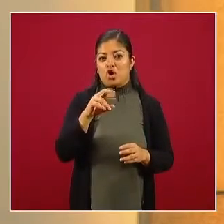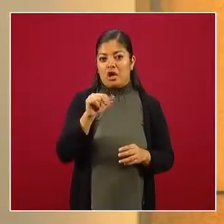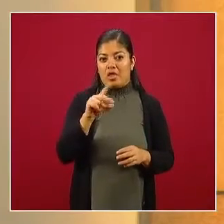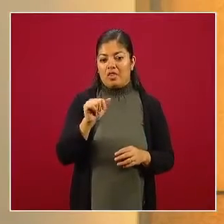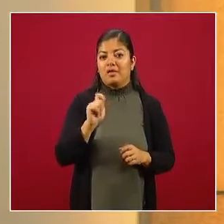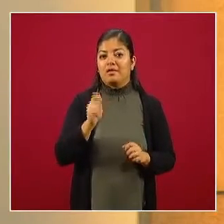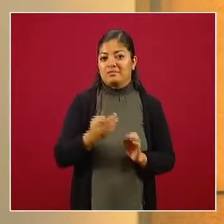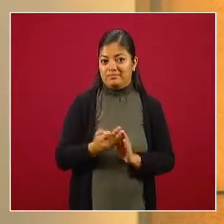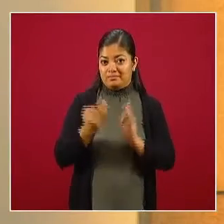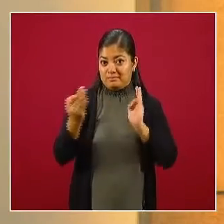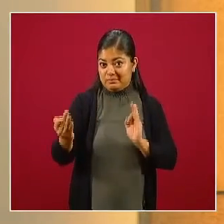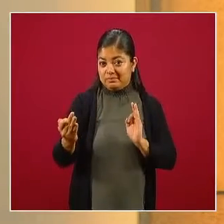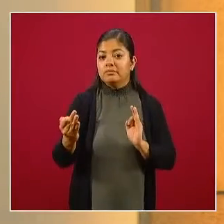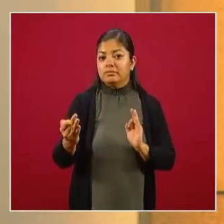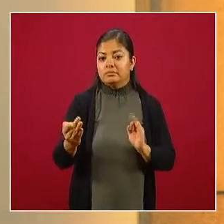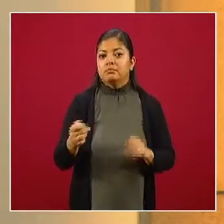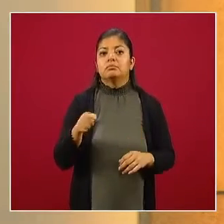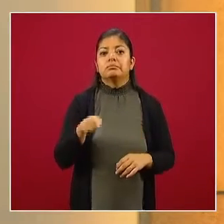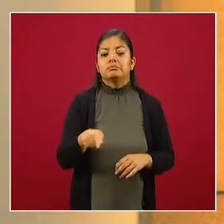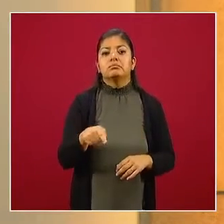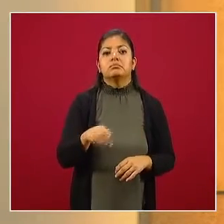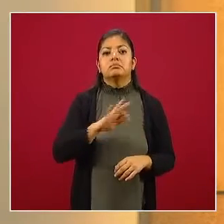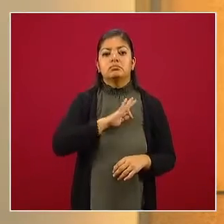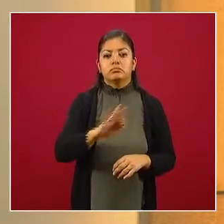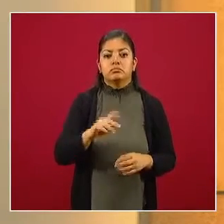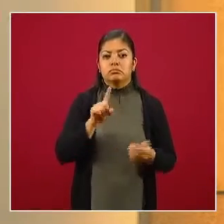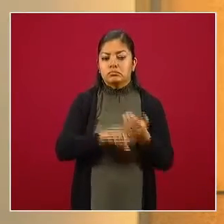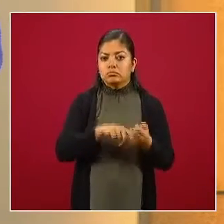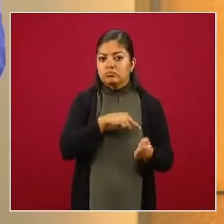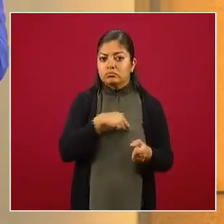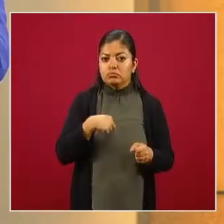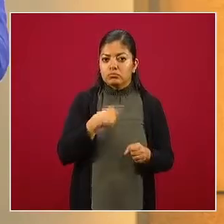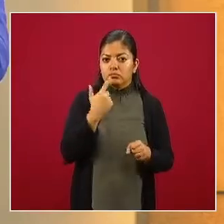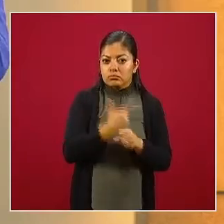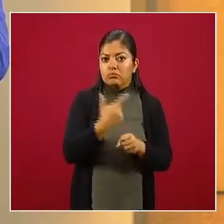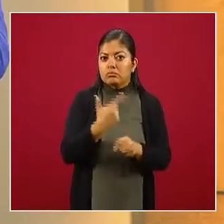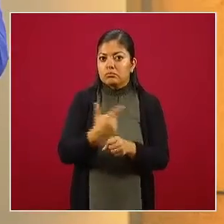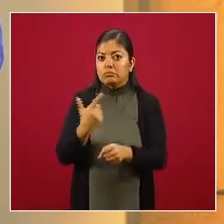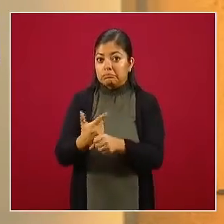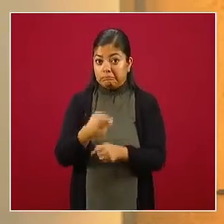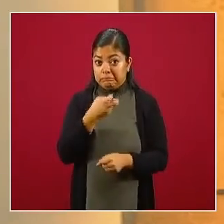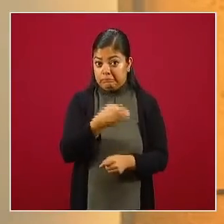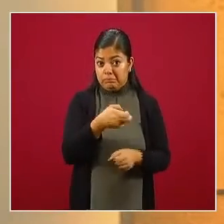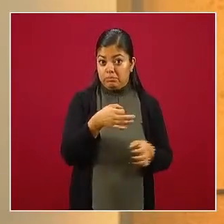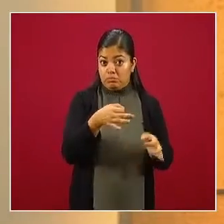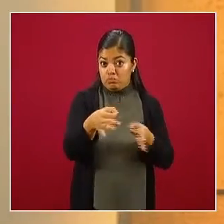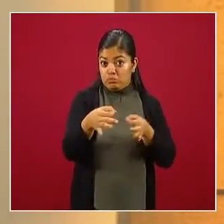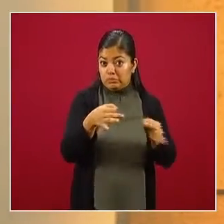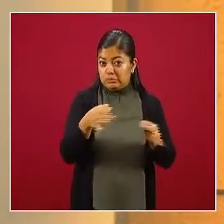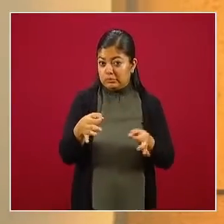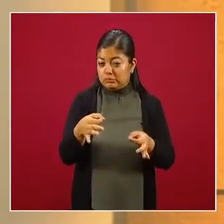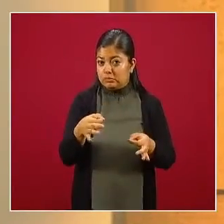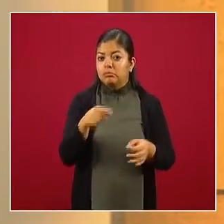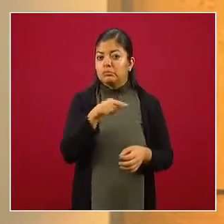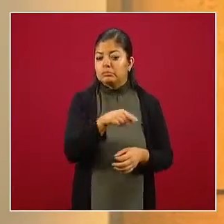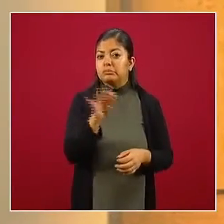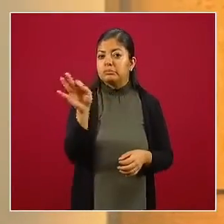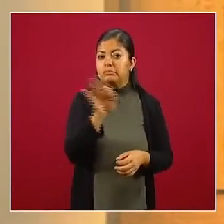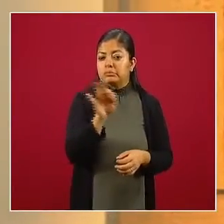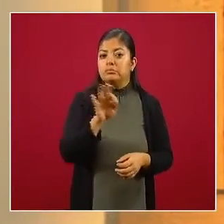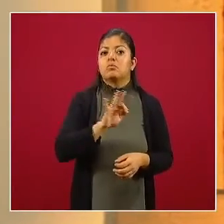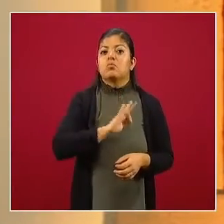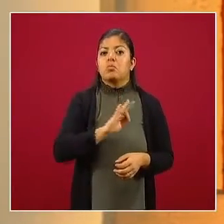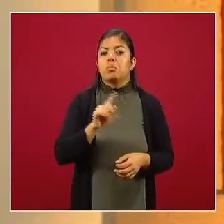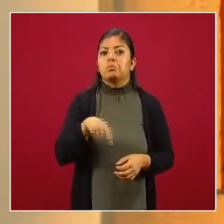permitió visualizar la oportunidad de que en esos municipios, específicamente en esos municipios, pudiera haber una